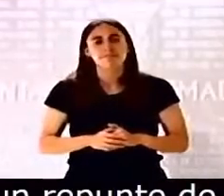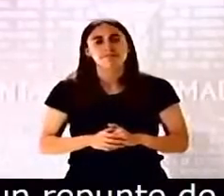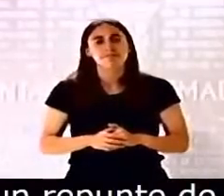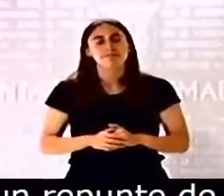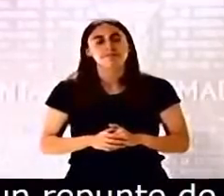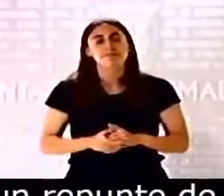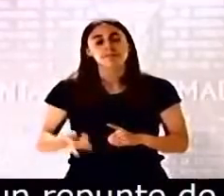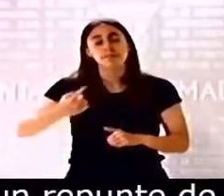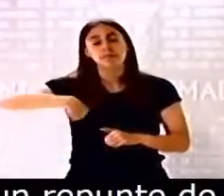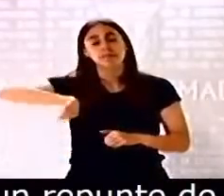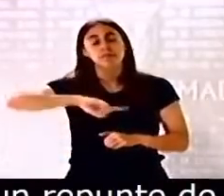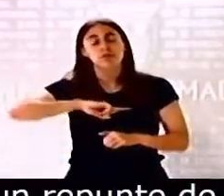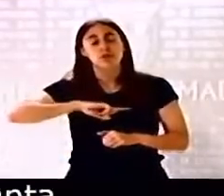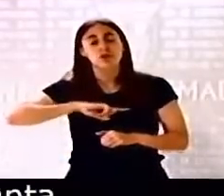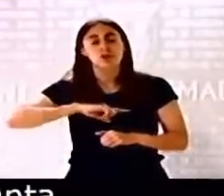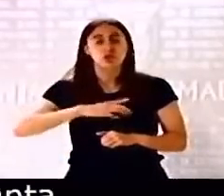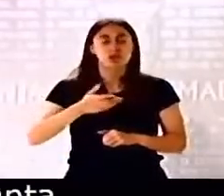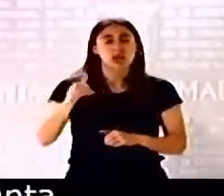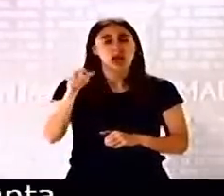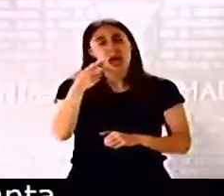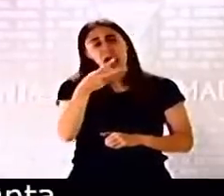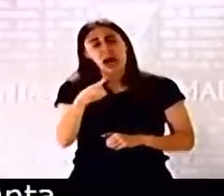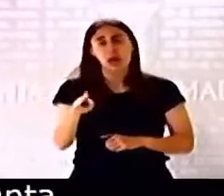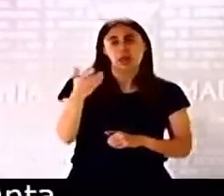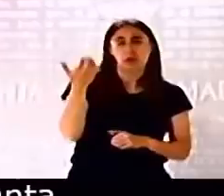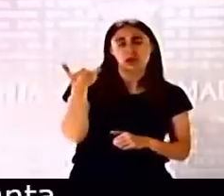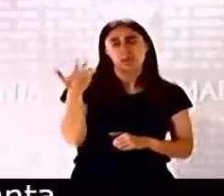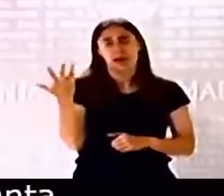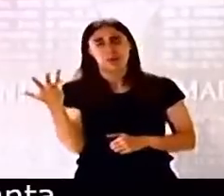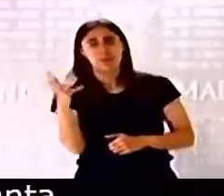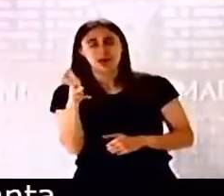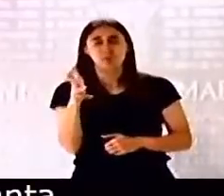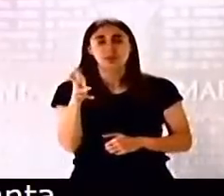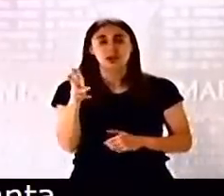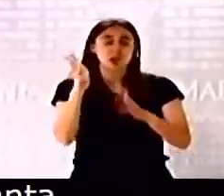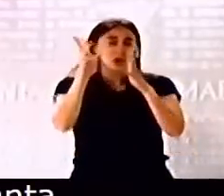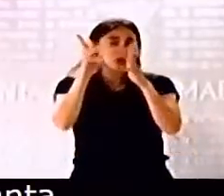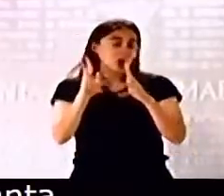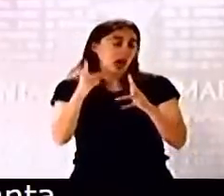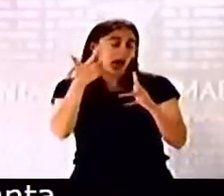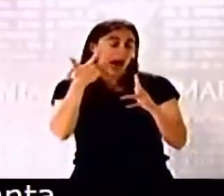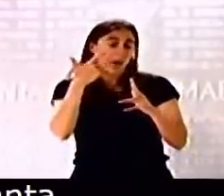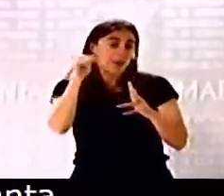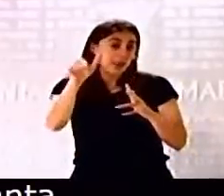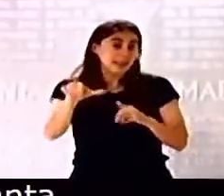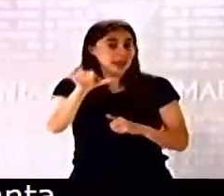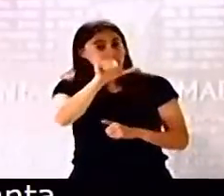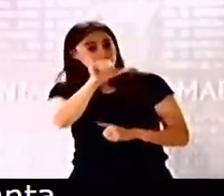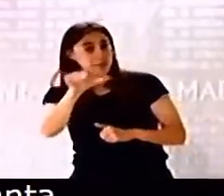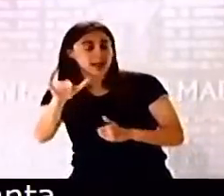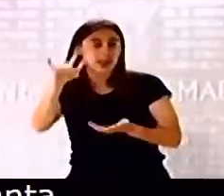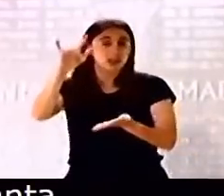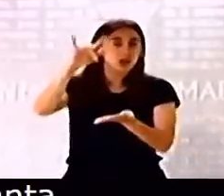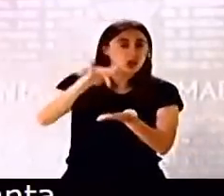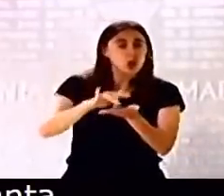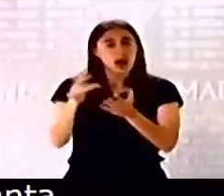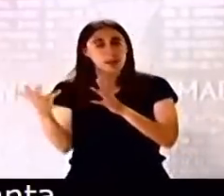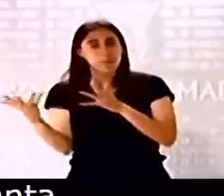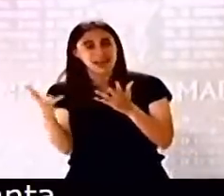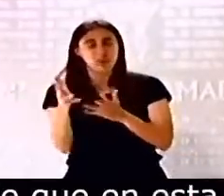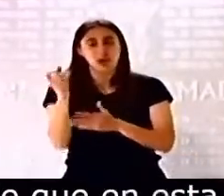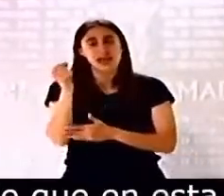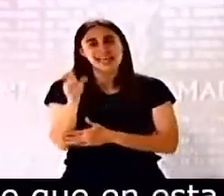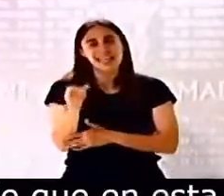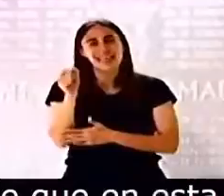Hacíamos unas previsiones hace algunas semanas que eran públicas de que en esta semana llegaríamos a una incidencia